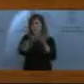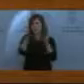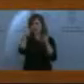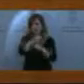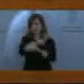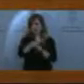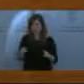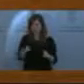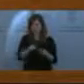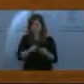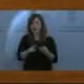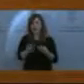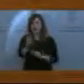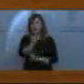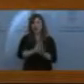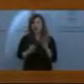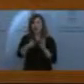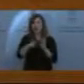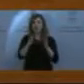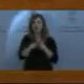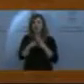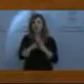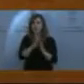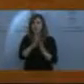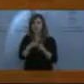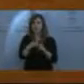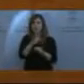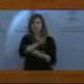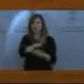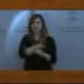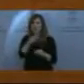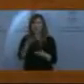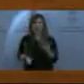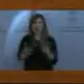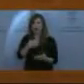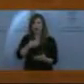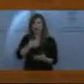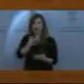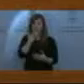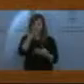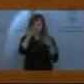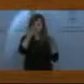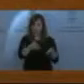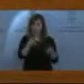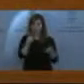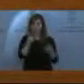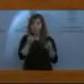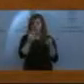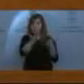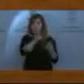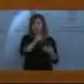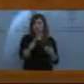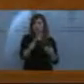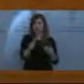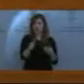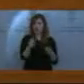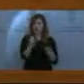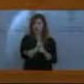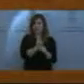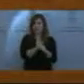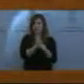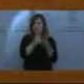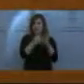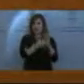luego de organización y estructura de la política deportiva. Aquí no tenemos comparación. Si usted coge objetivamente el número de personas que en la autonomía trabajan para el